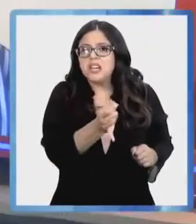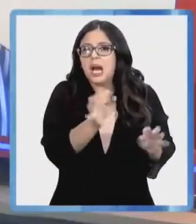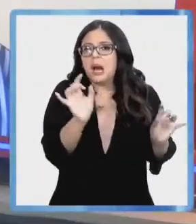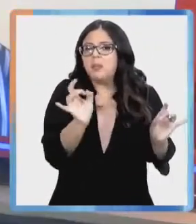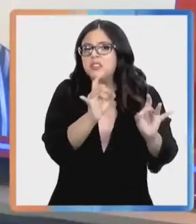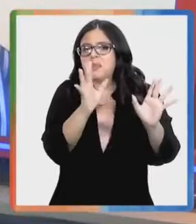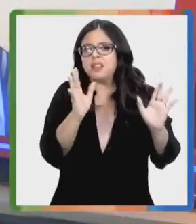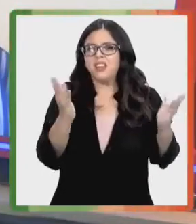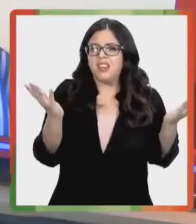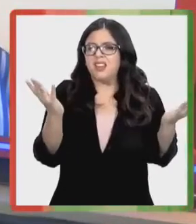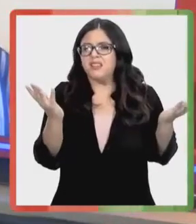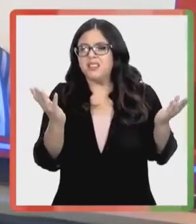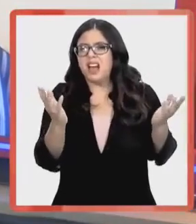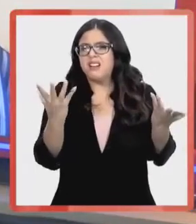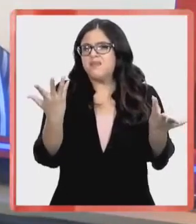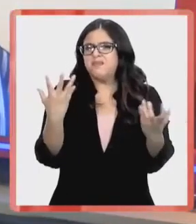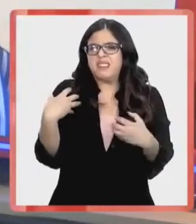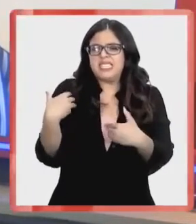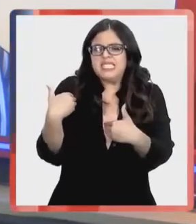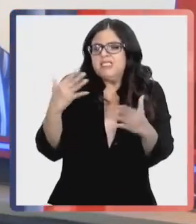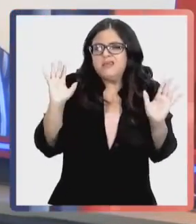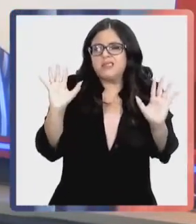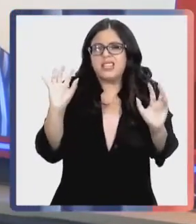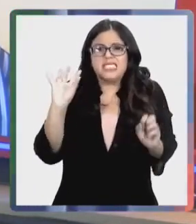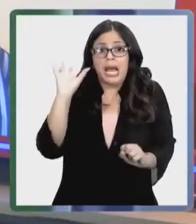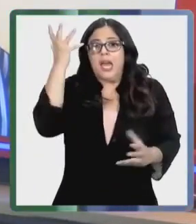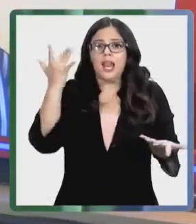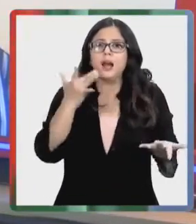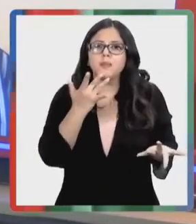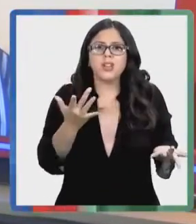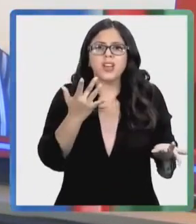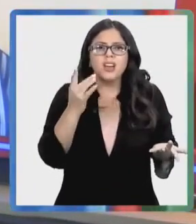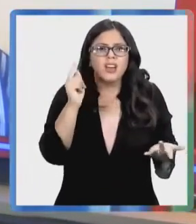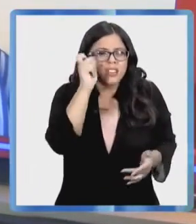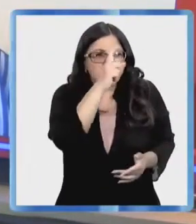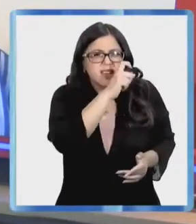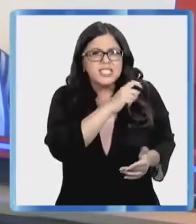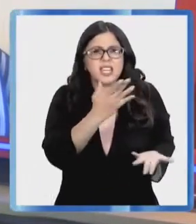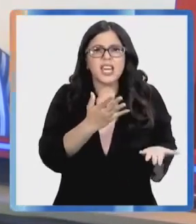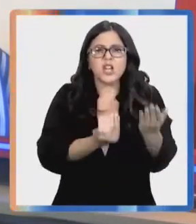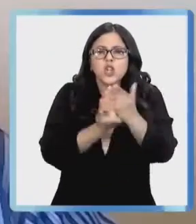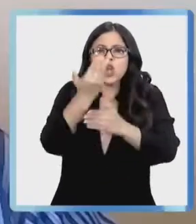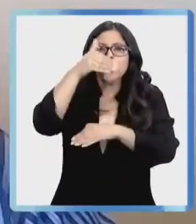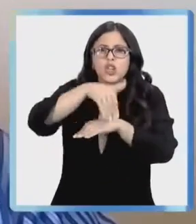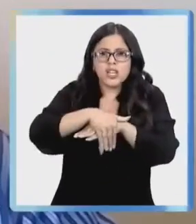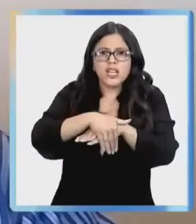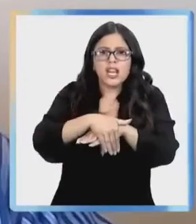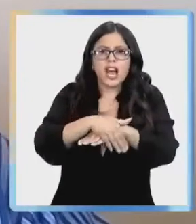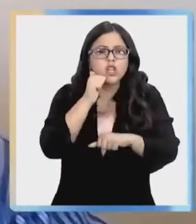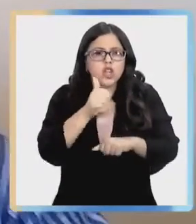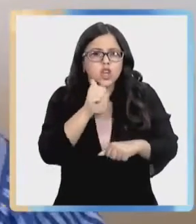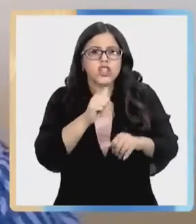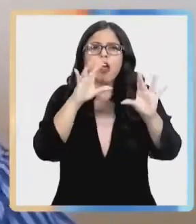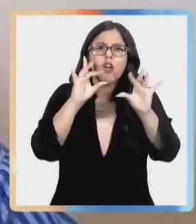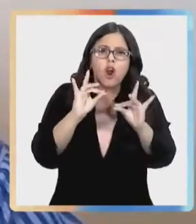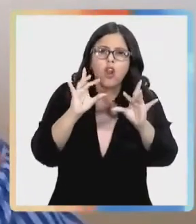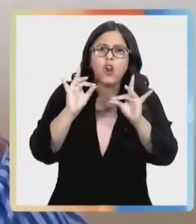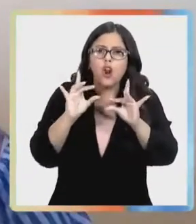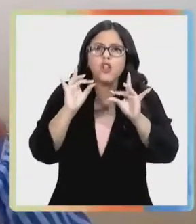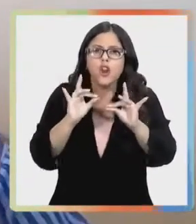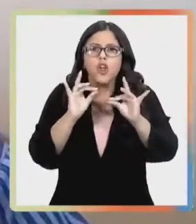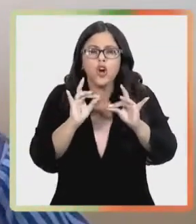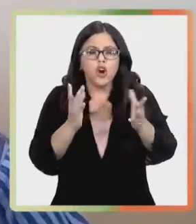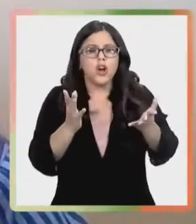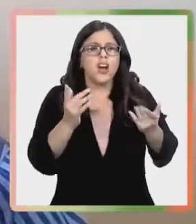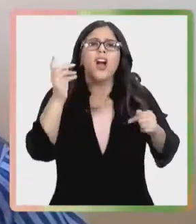poniéndole más de lo que corresponde, porque cuesta entender de que alguien tenga dolor todos los días y todo el día, cuesta entender eso, y que además el dolor no sea en un